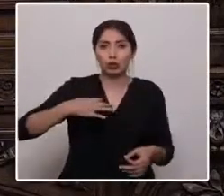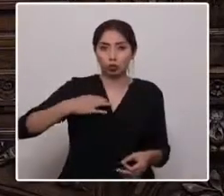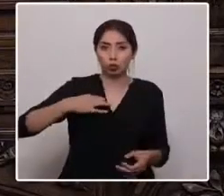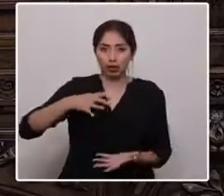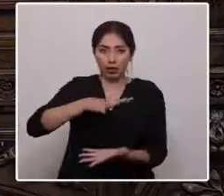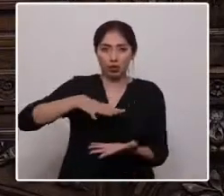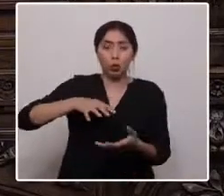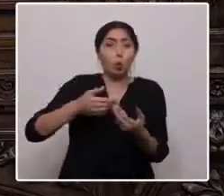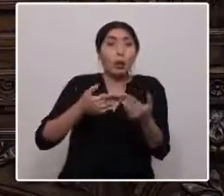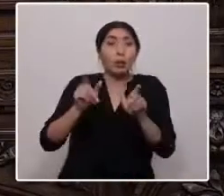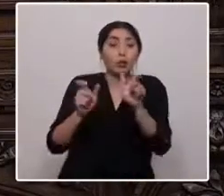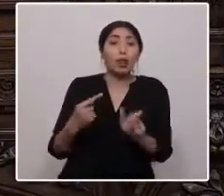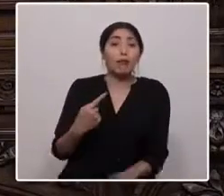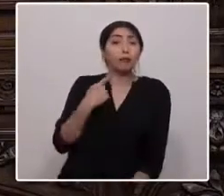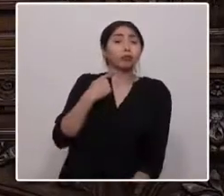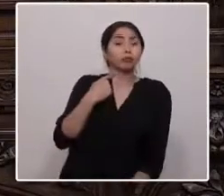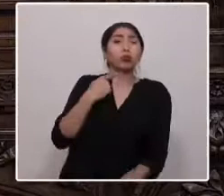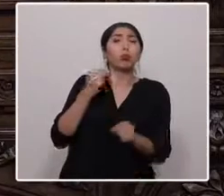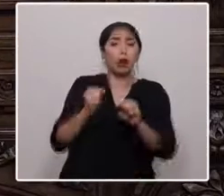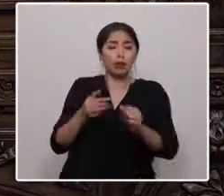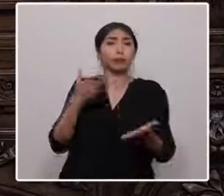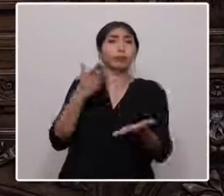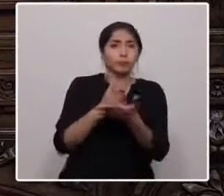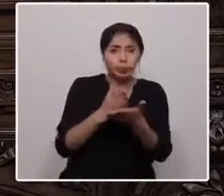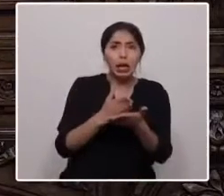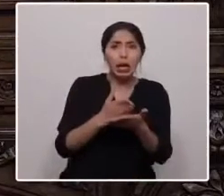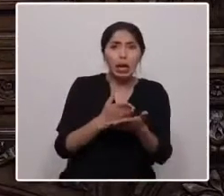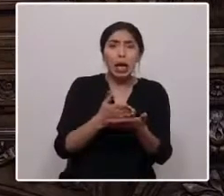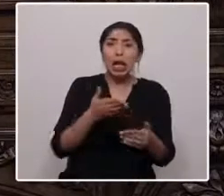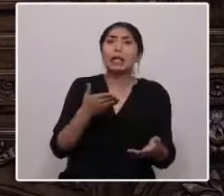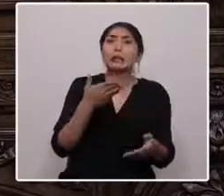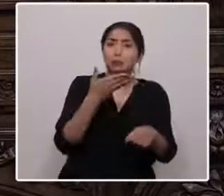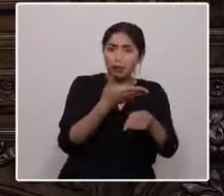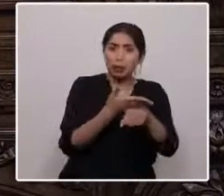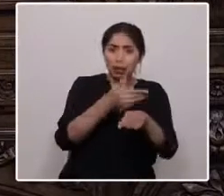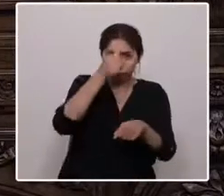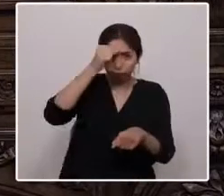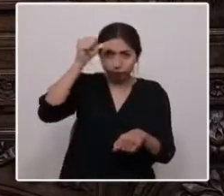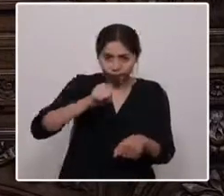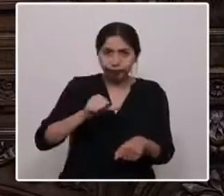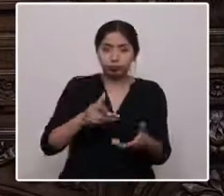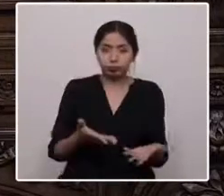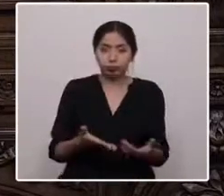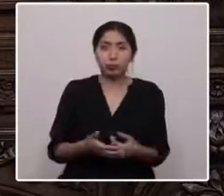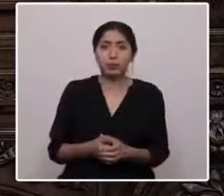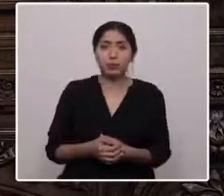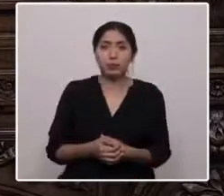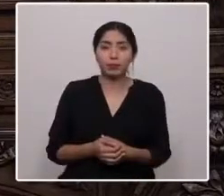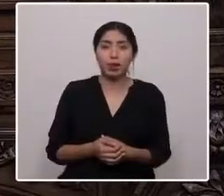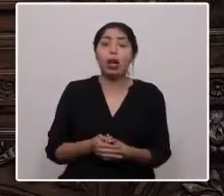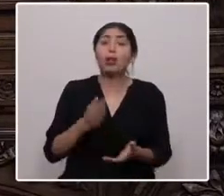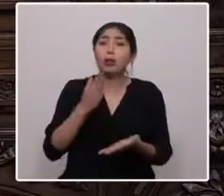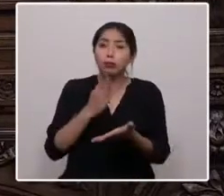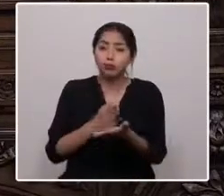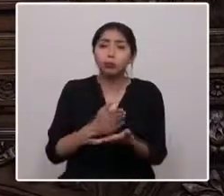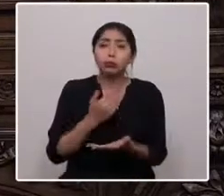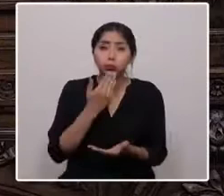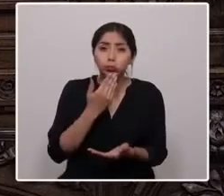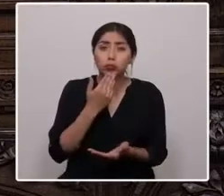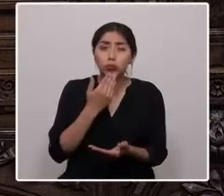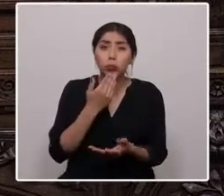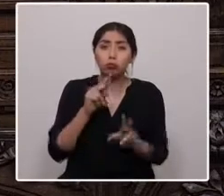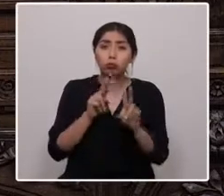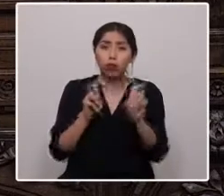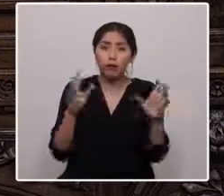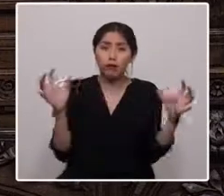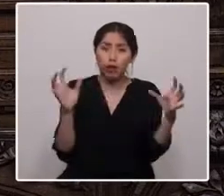exigir sanciones a una autoridad que falle para terminar con la impunidad debemos desterrar de la violencia la violencia política